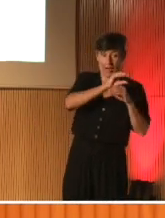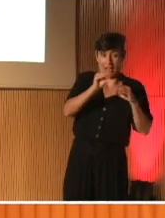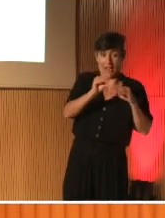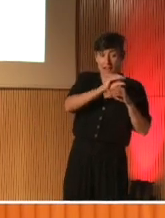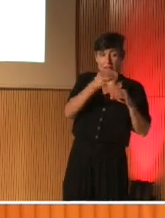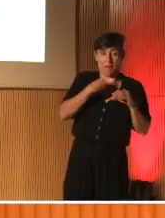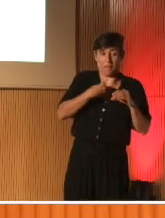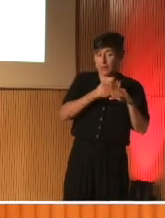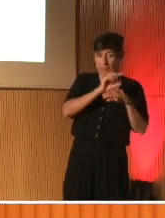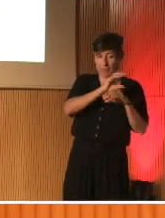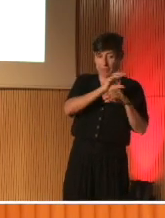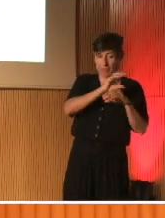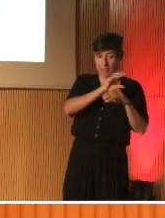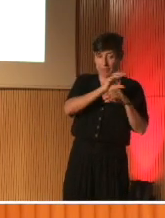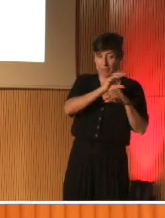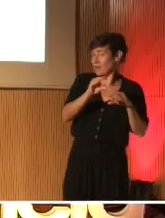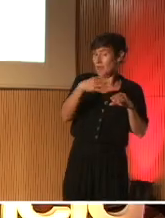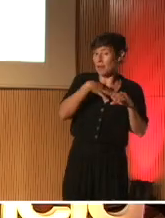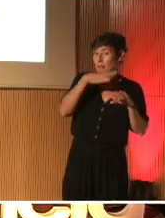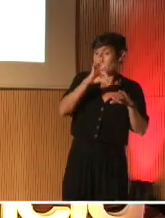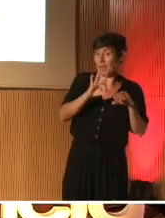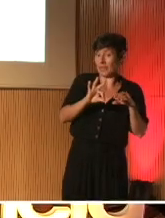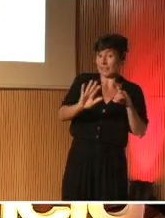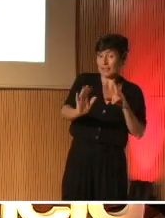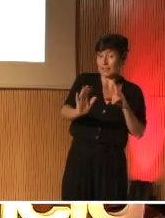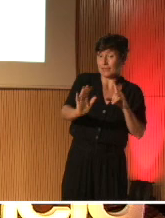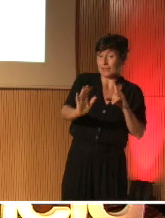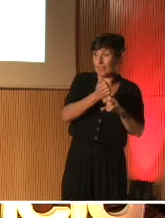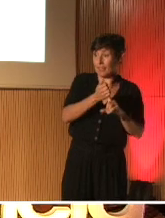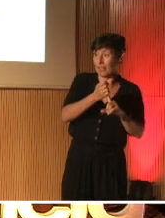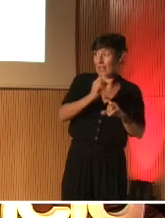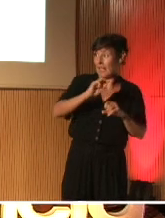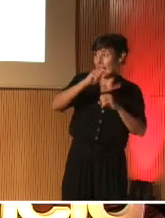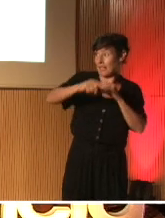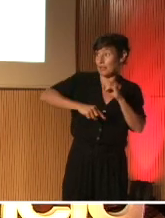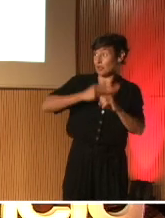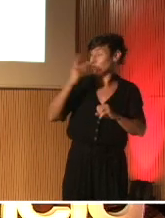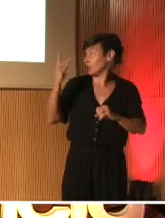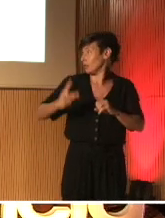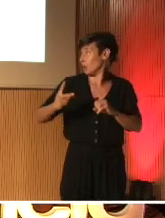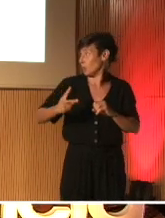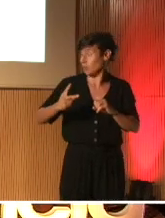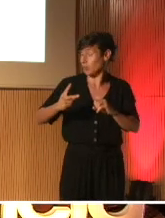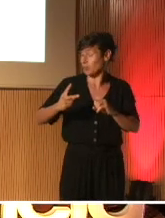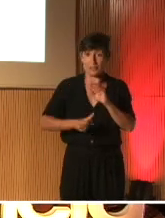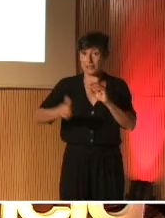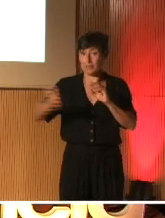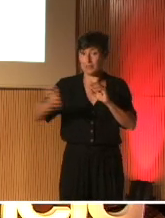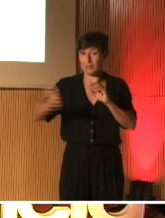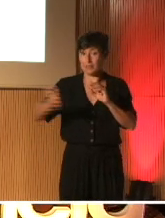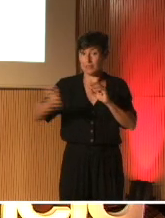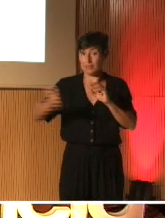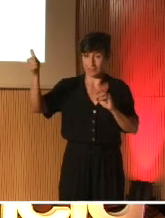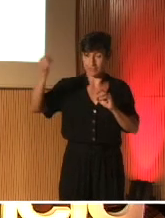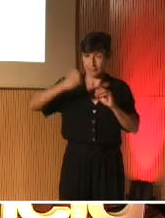aquí puedes conseguir que el segundo electrón el que estaba aquí se vaya del átomo